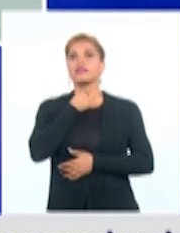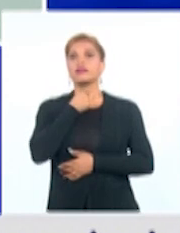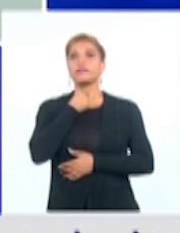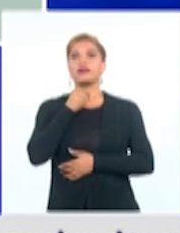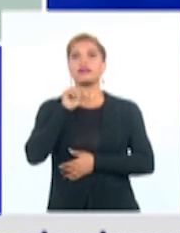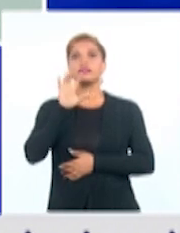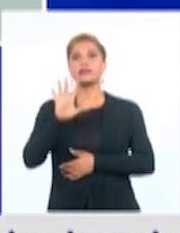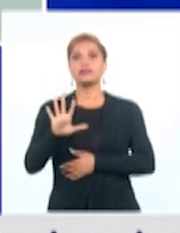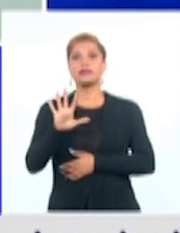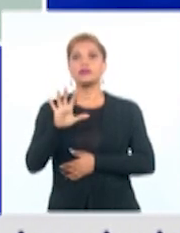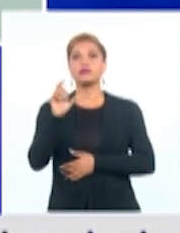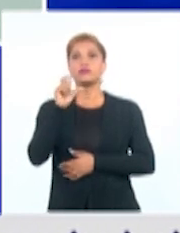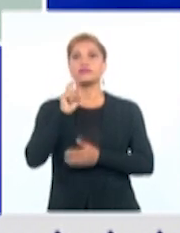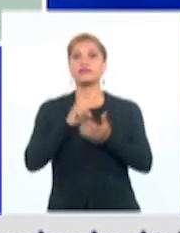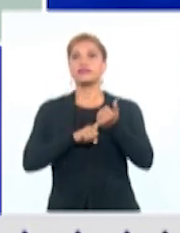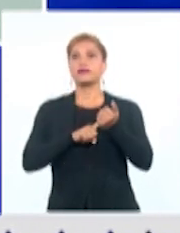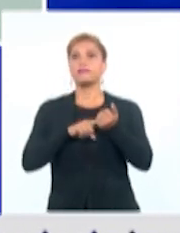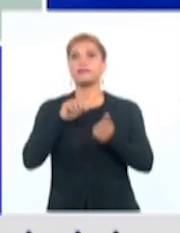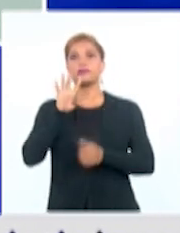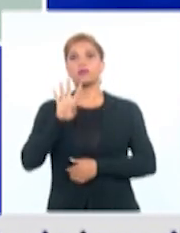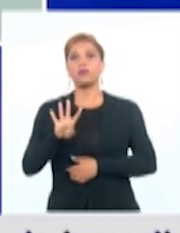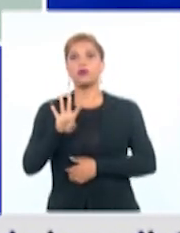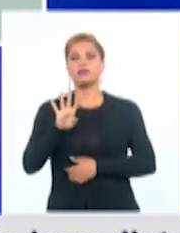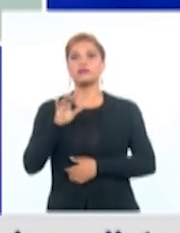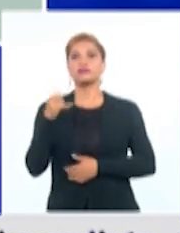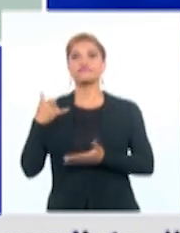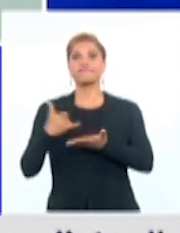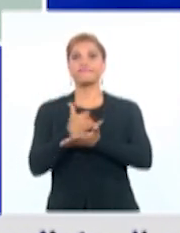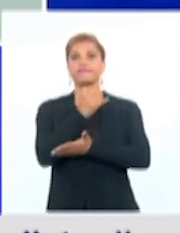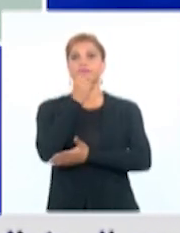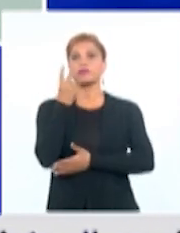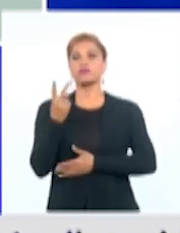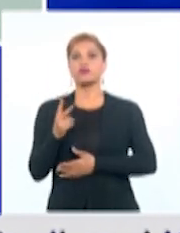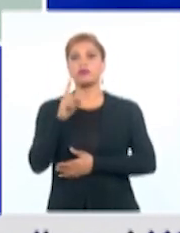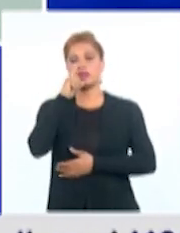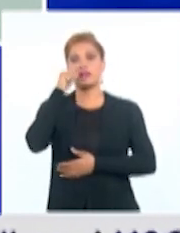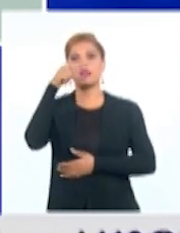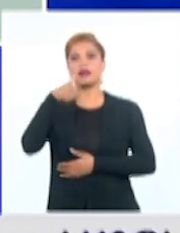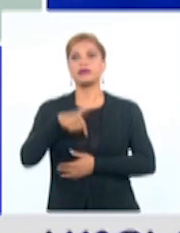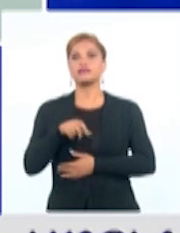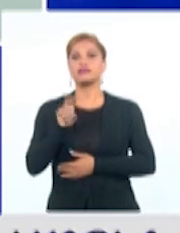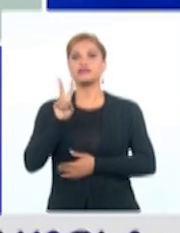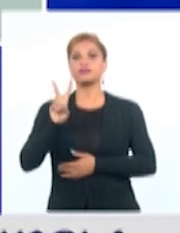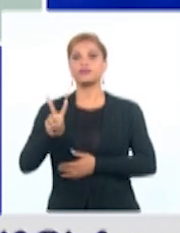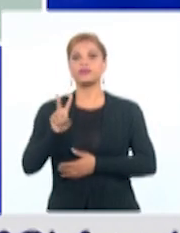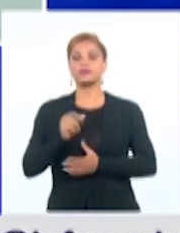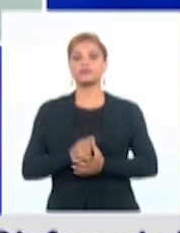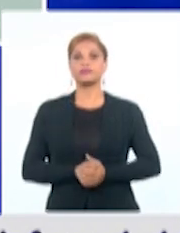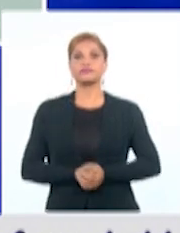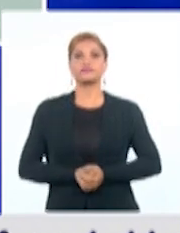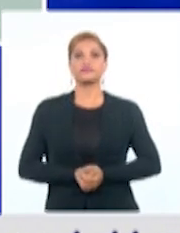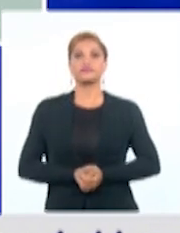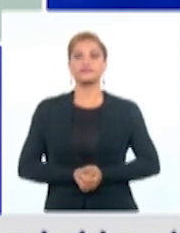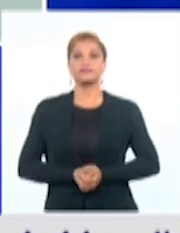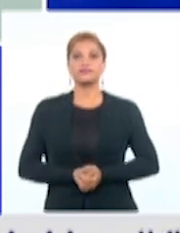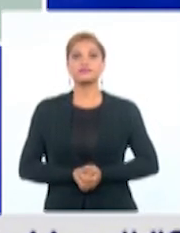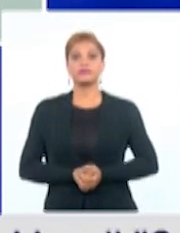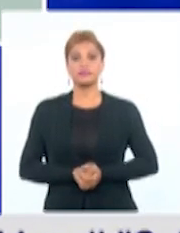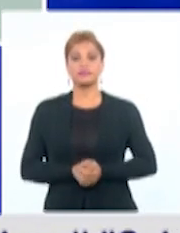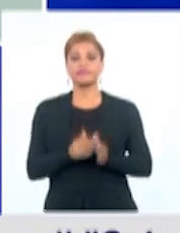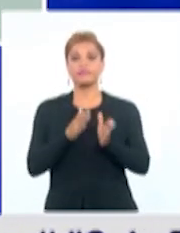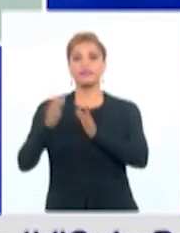Esmeralda 5, Céspedes 4 y Jimaguayú y Najasa 2 casos positivos autóctonos. Vamos a Las